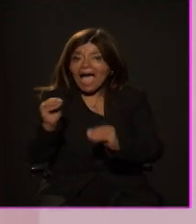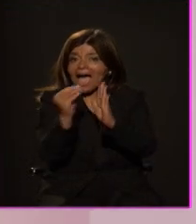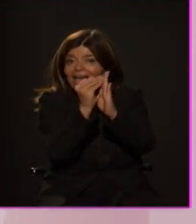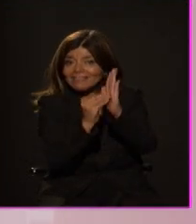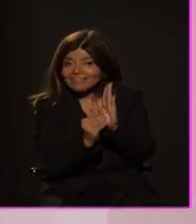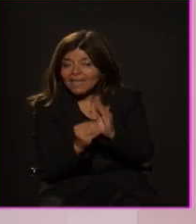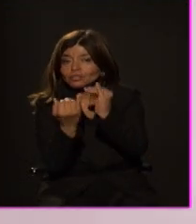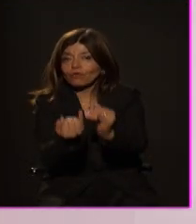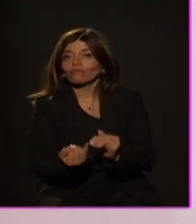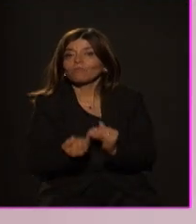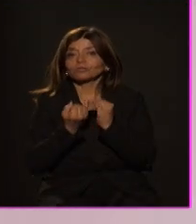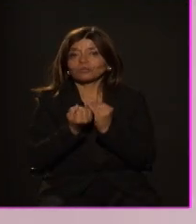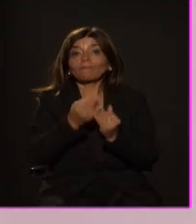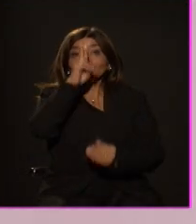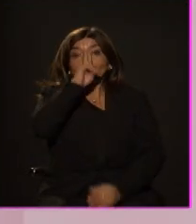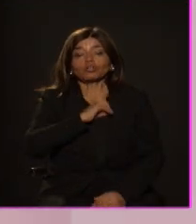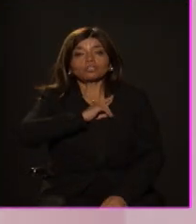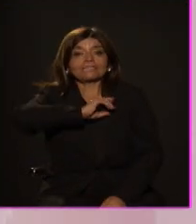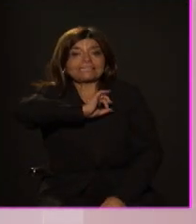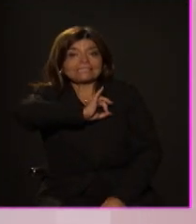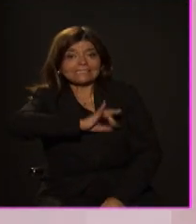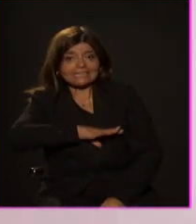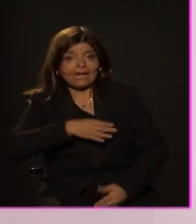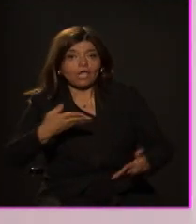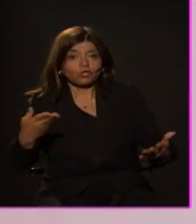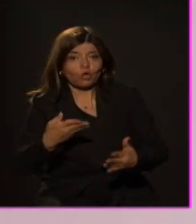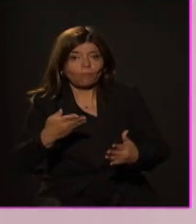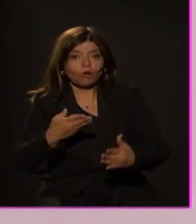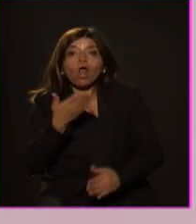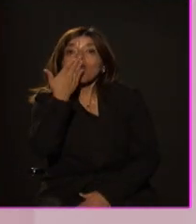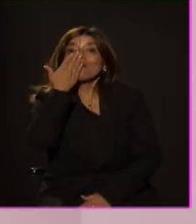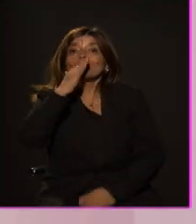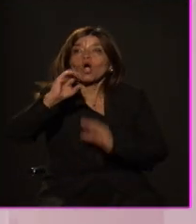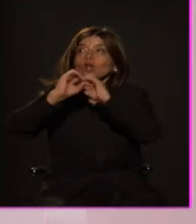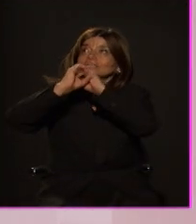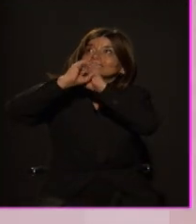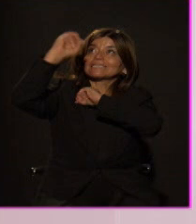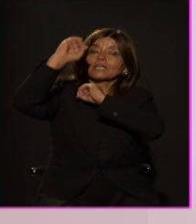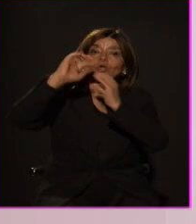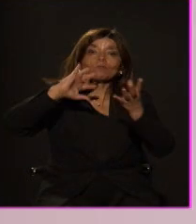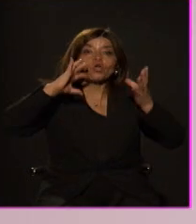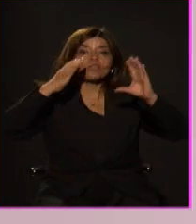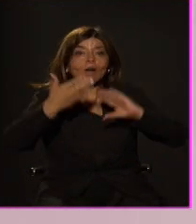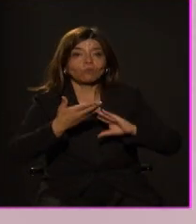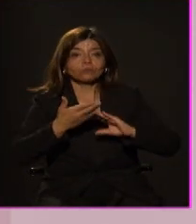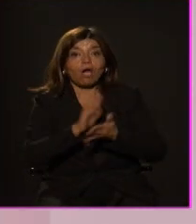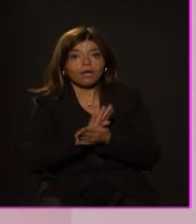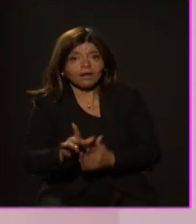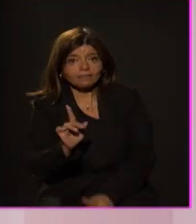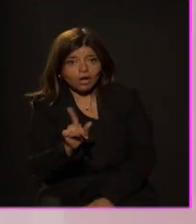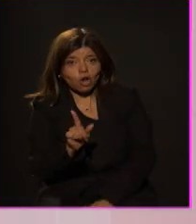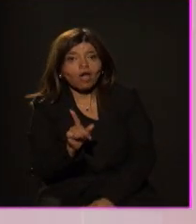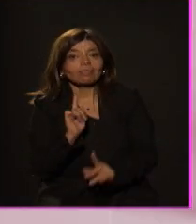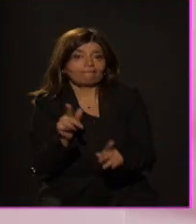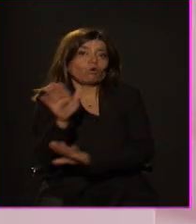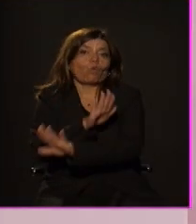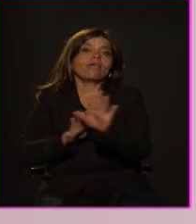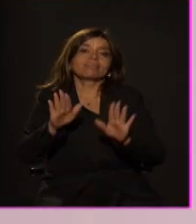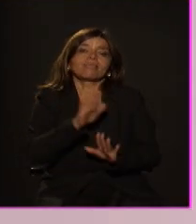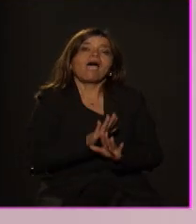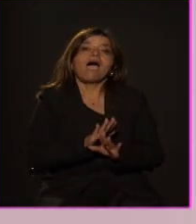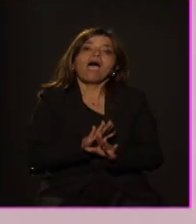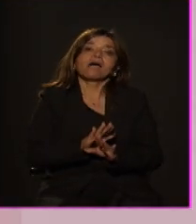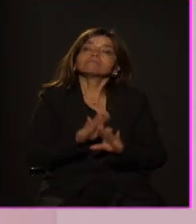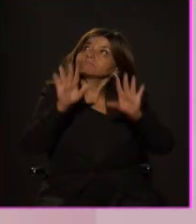Entonces, ¿cuál es el rol de Chile? Bueno, Chile aloja los mejores telescopios del mundo. Esto hay que cuidarlo. No es gratis, hay que activamente cuidar